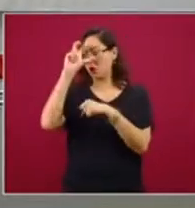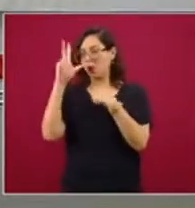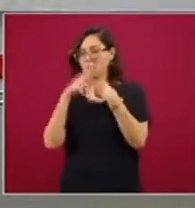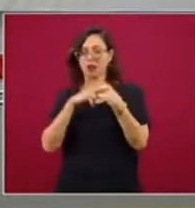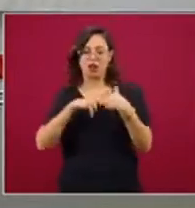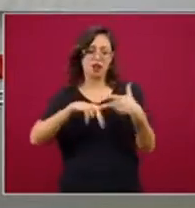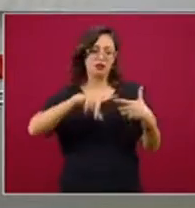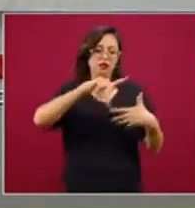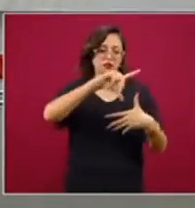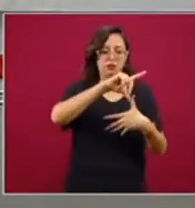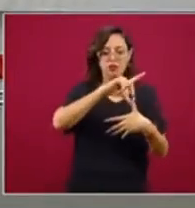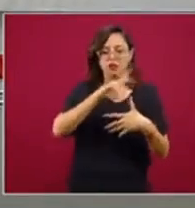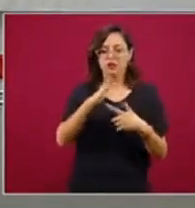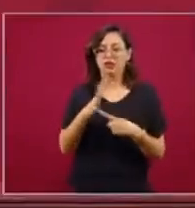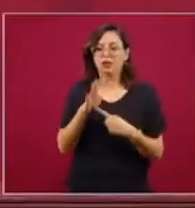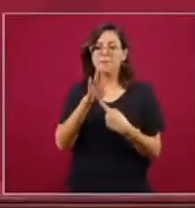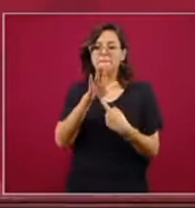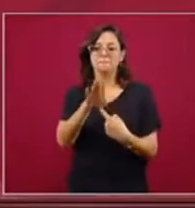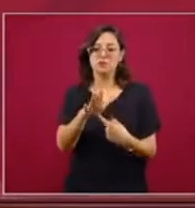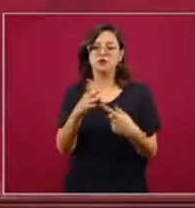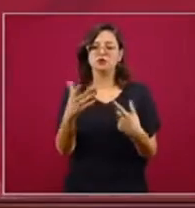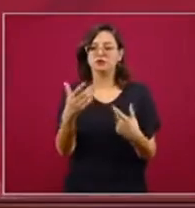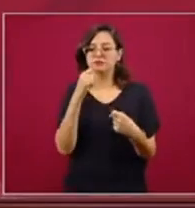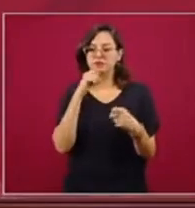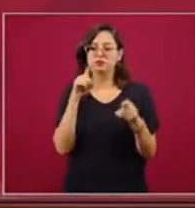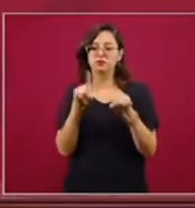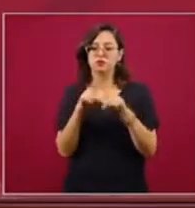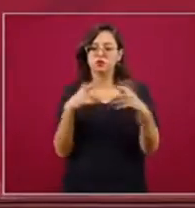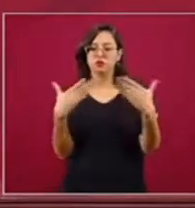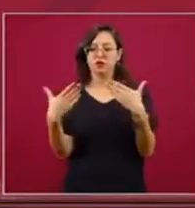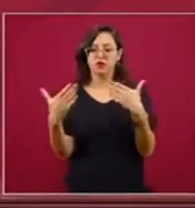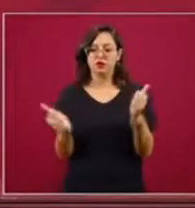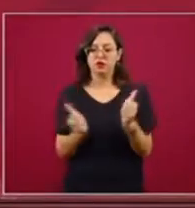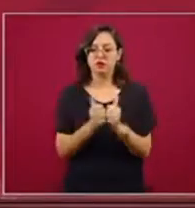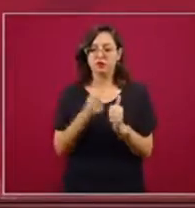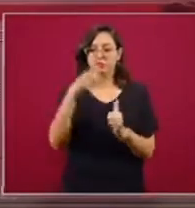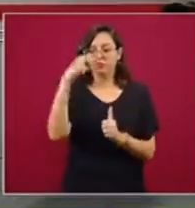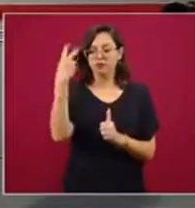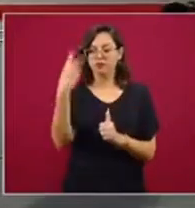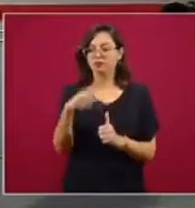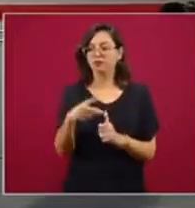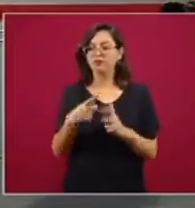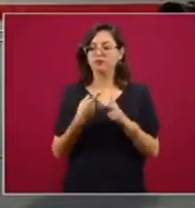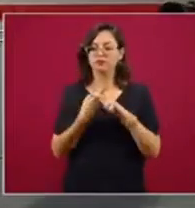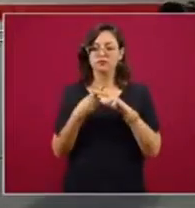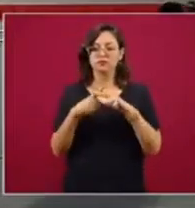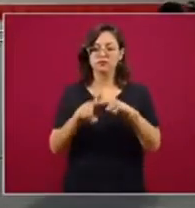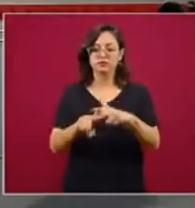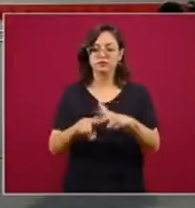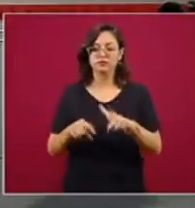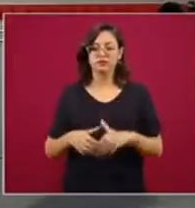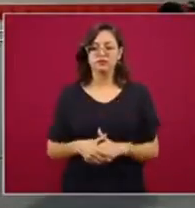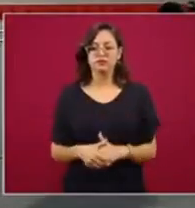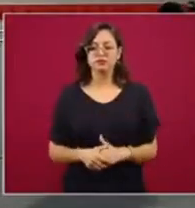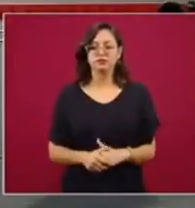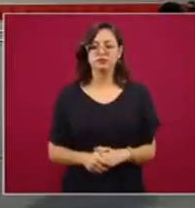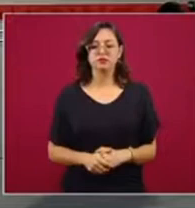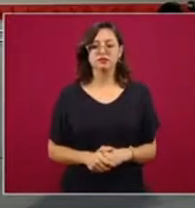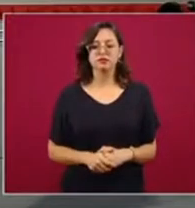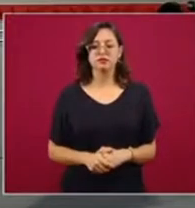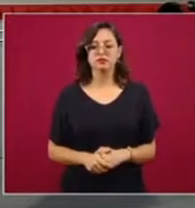y mostraremos dónde está México respecto a esos países. Vamos a empezar.